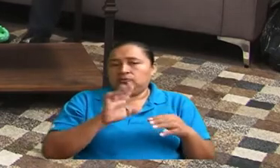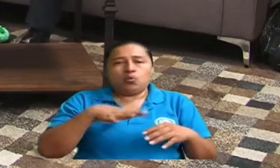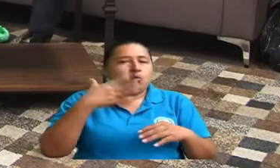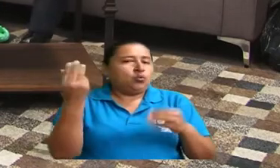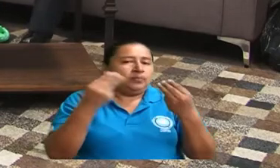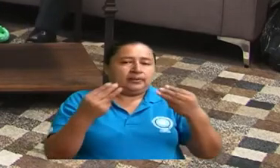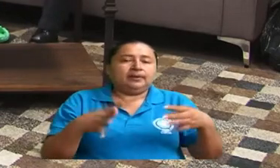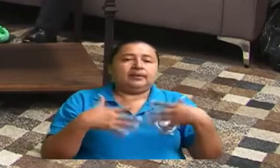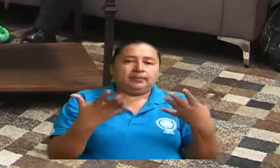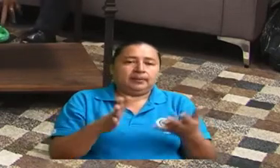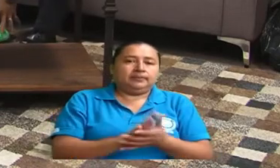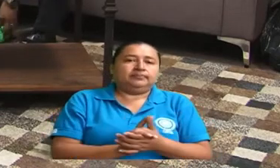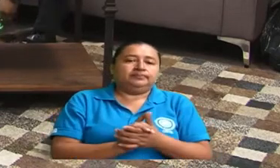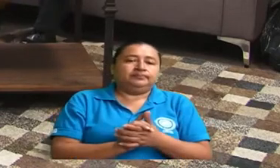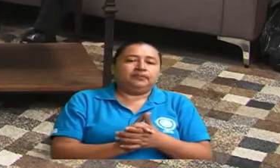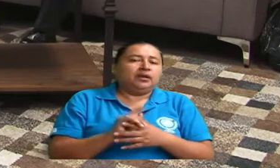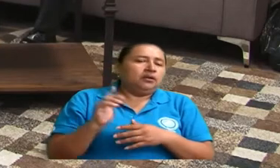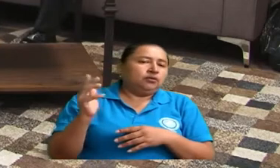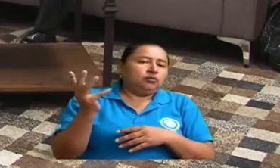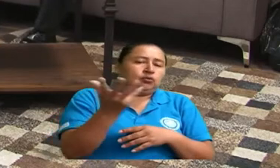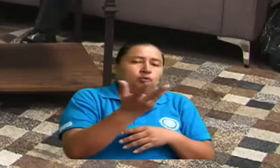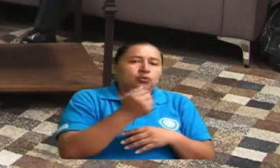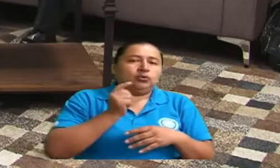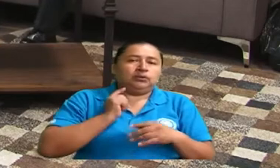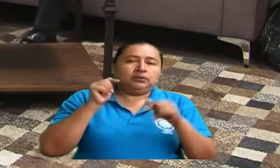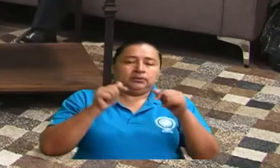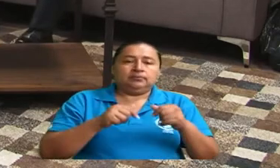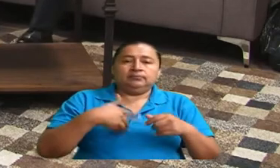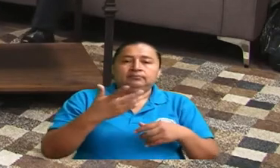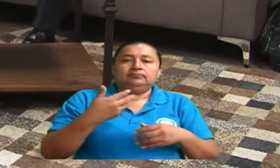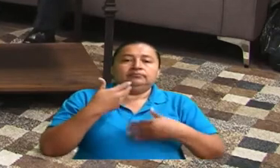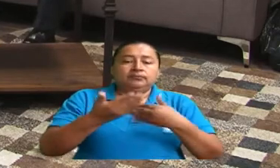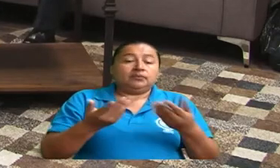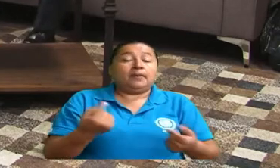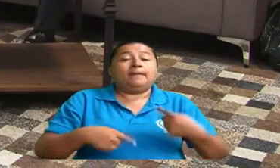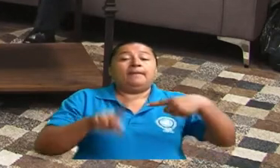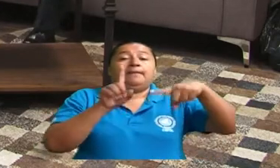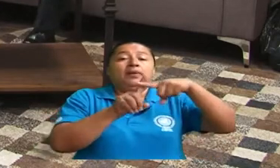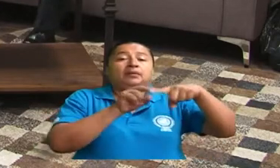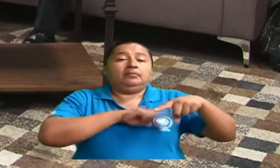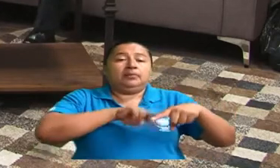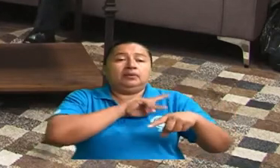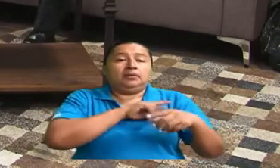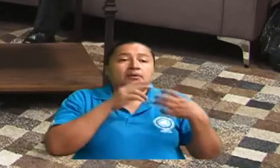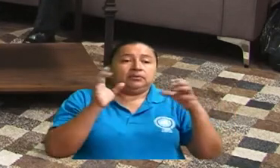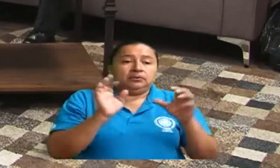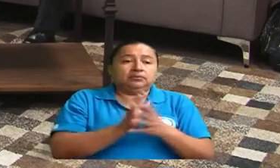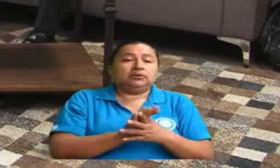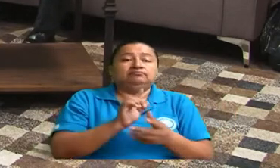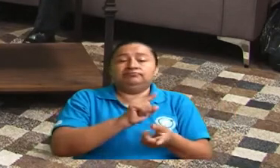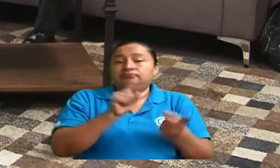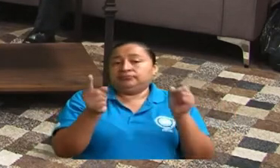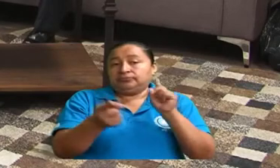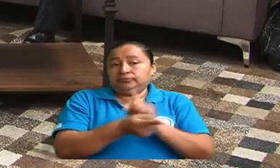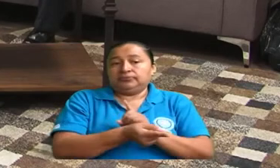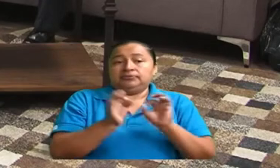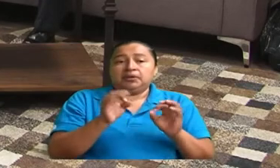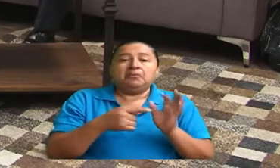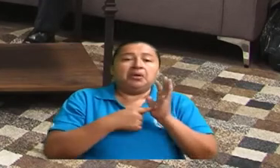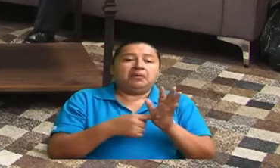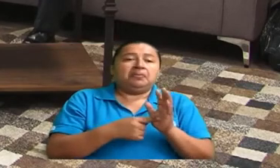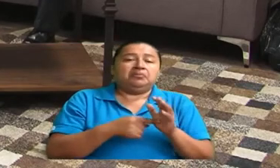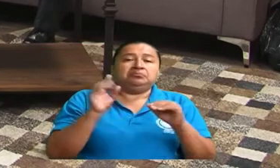Entonces, esto todo conduce a darle un valor agregado. Definitivamente. A transformar, ¿ya? Por ejemplo,